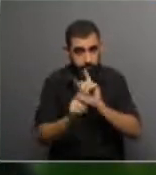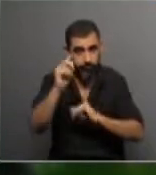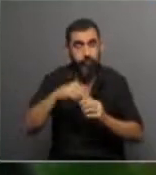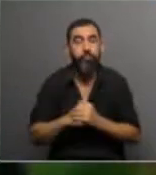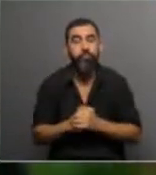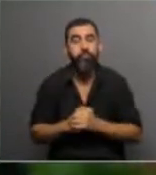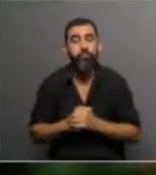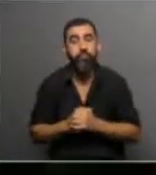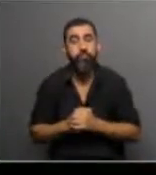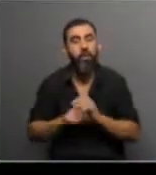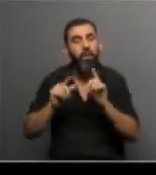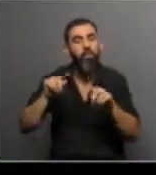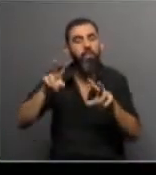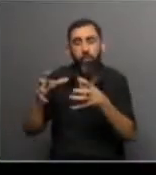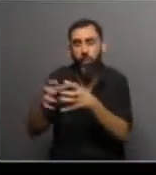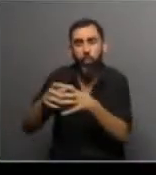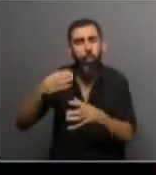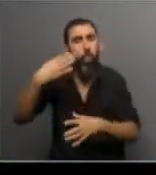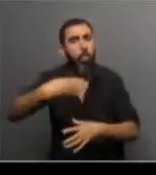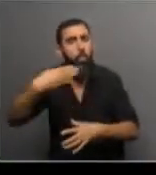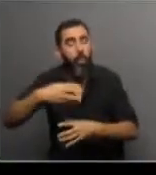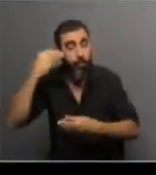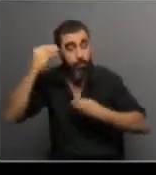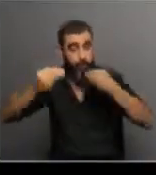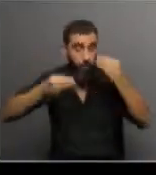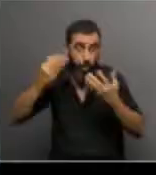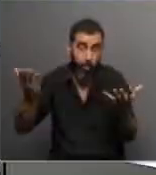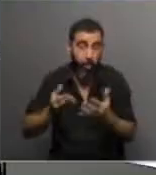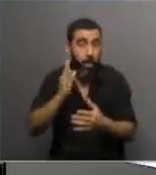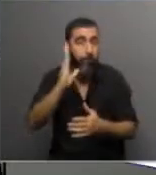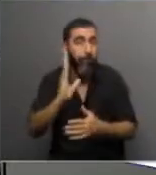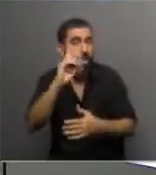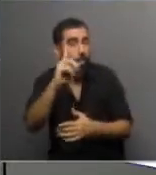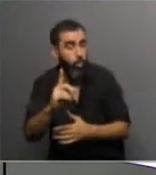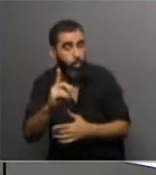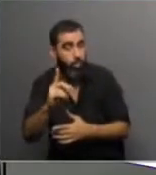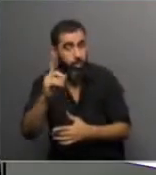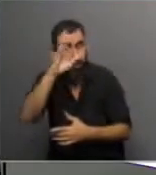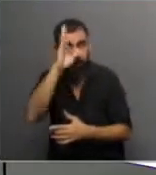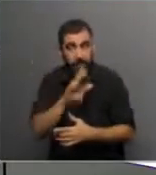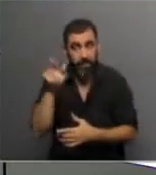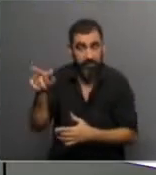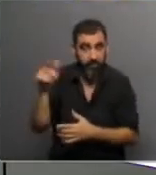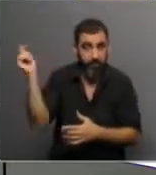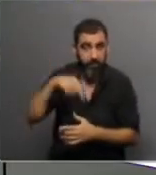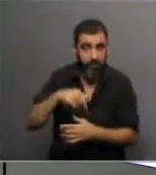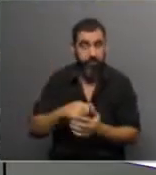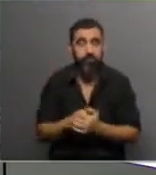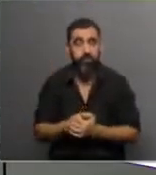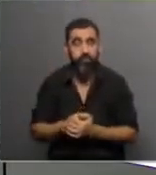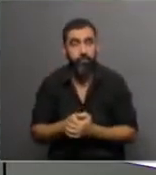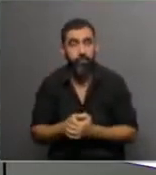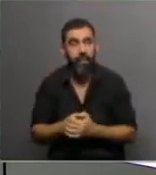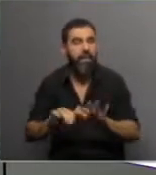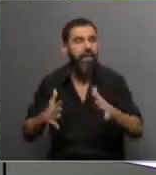bien. Dentro del linaje B se encuentra la que más nos preocupa por estos días, que es la P1, ¿no? La variante Manaos. Sí. ¿Qué es